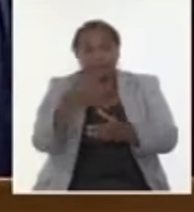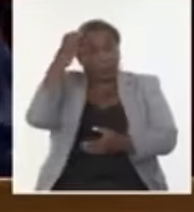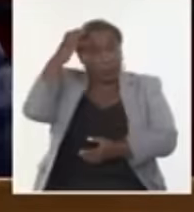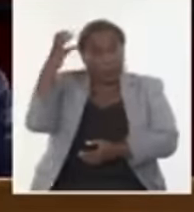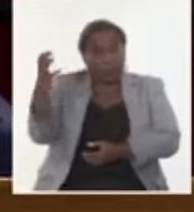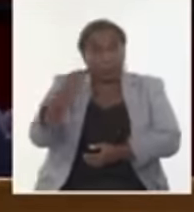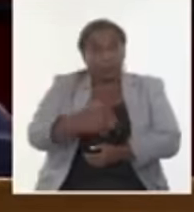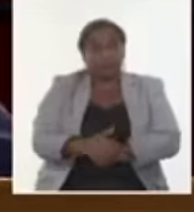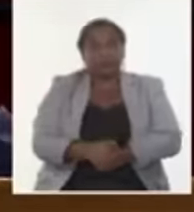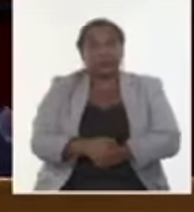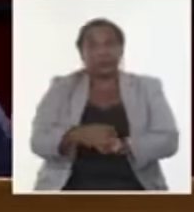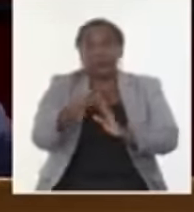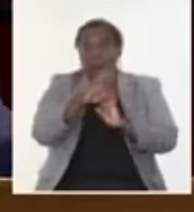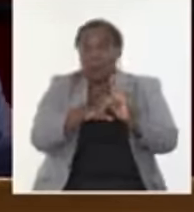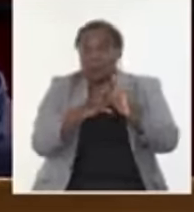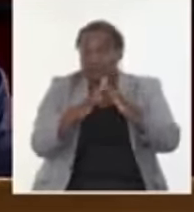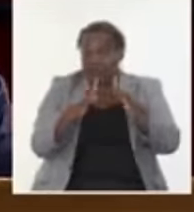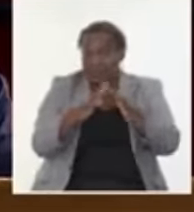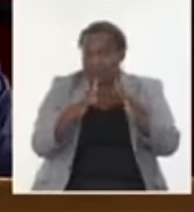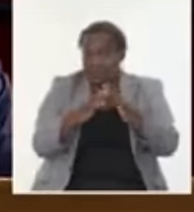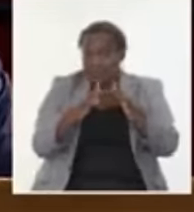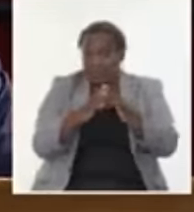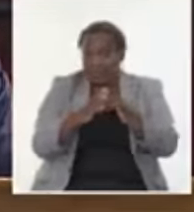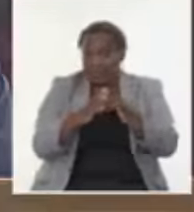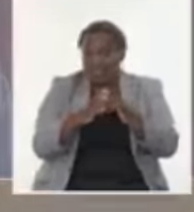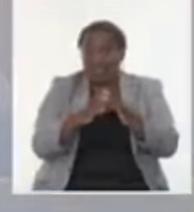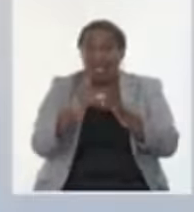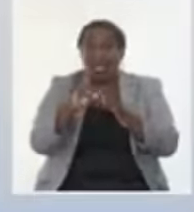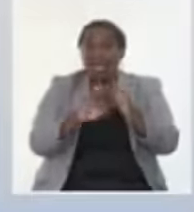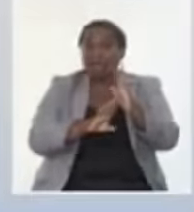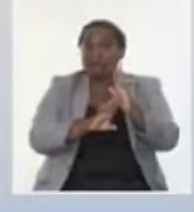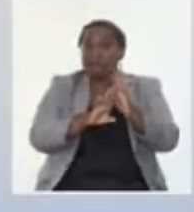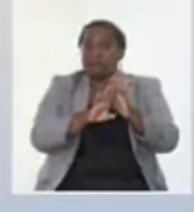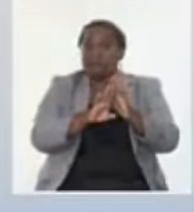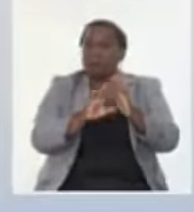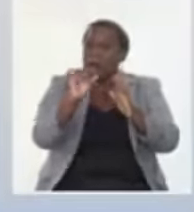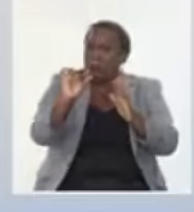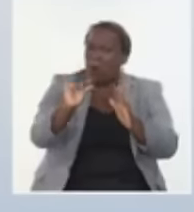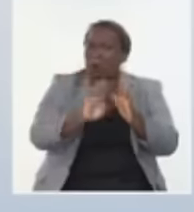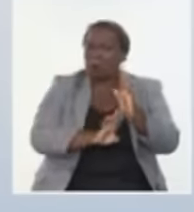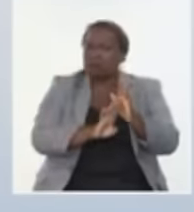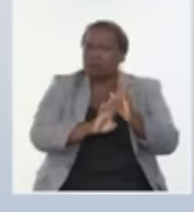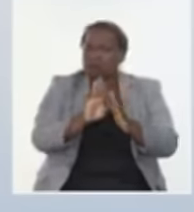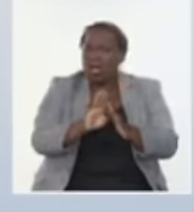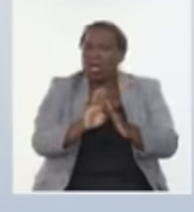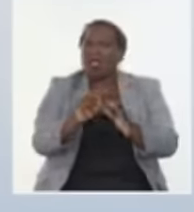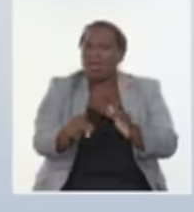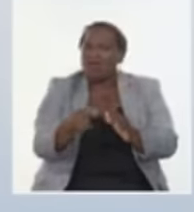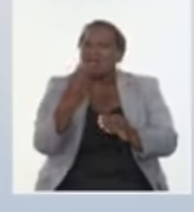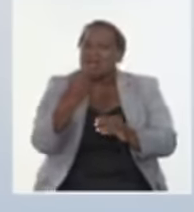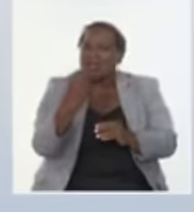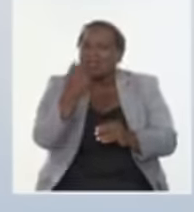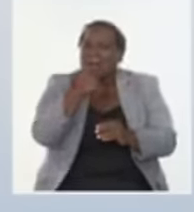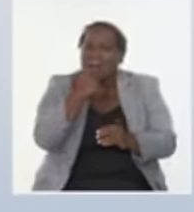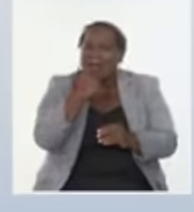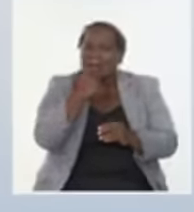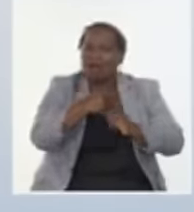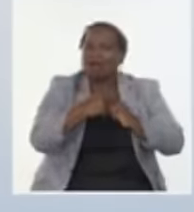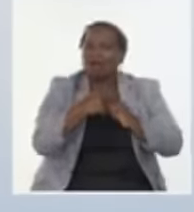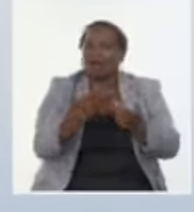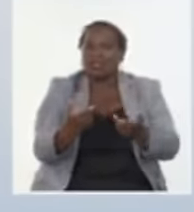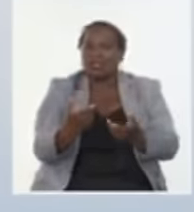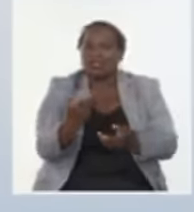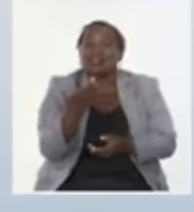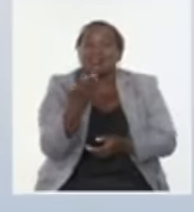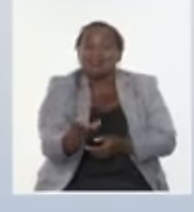El programa de la vivienda no avanza en correspondencia con las necesidades que demanda la población. Una de las